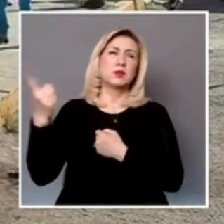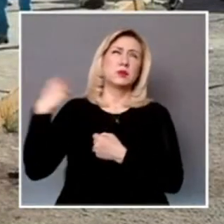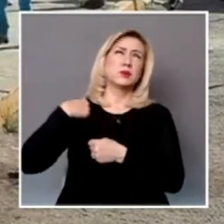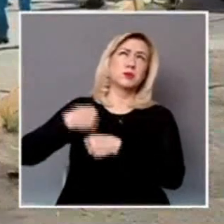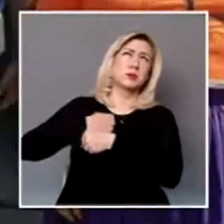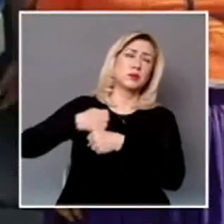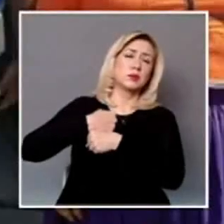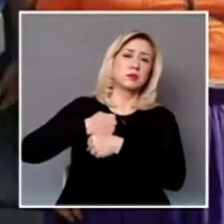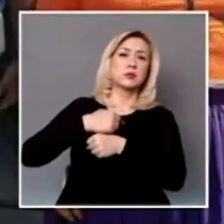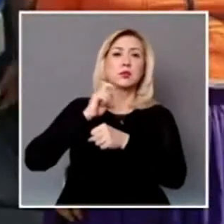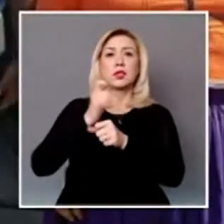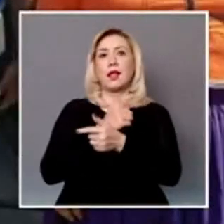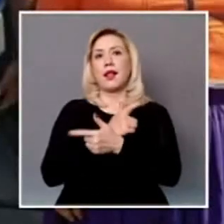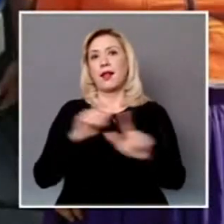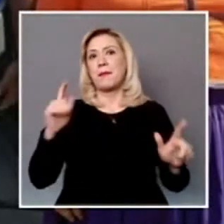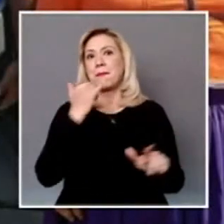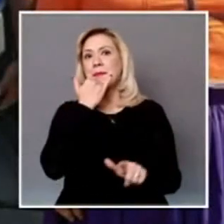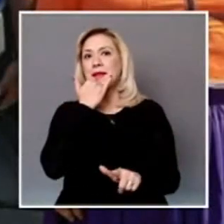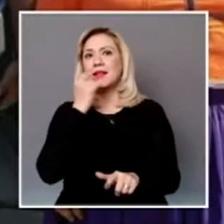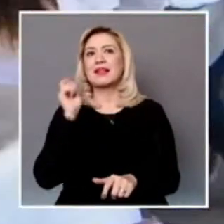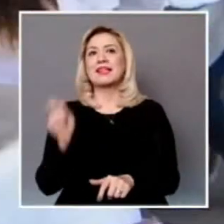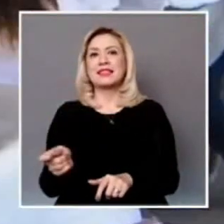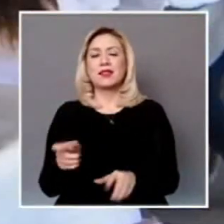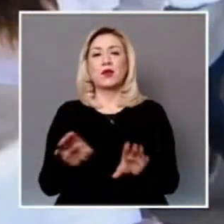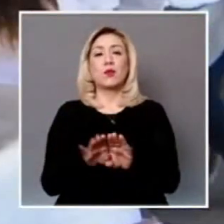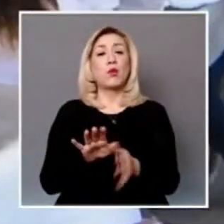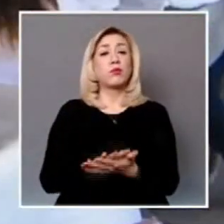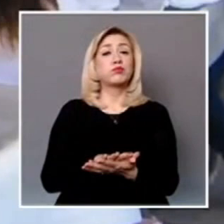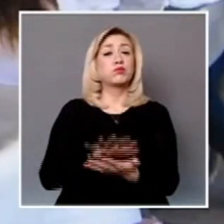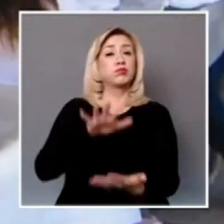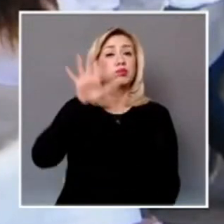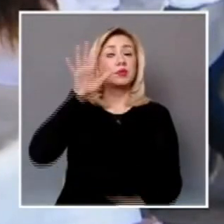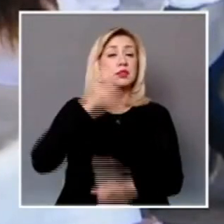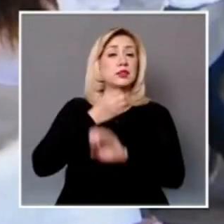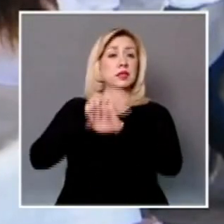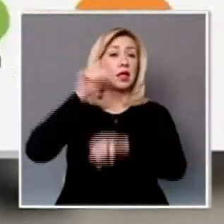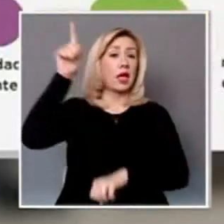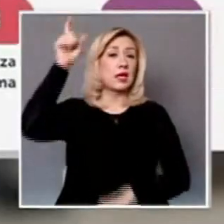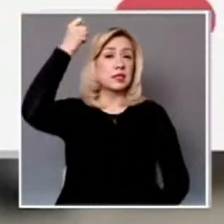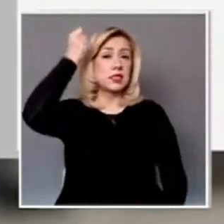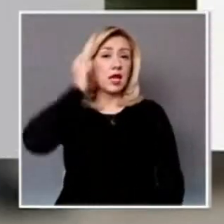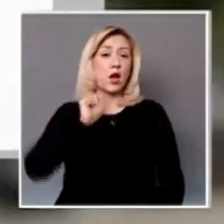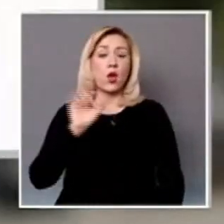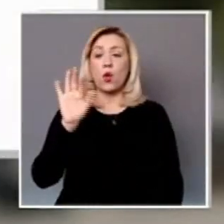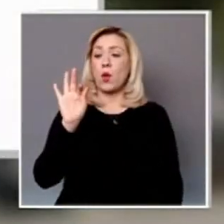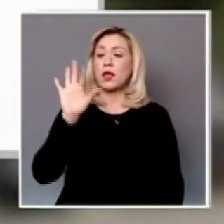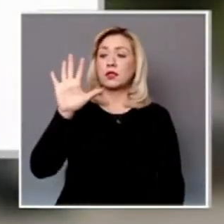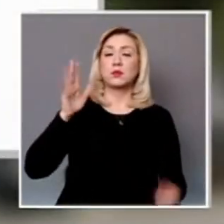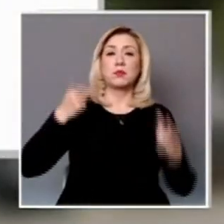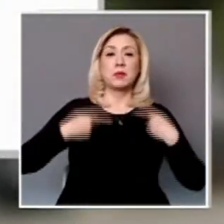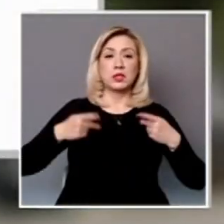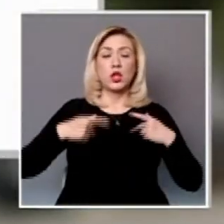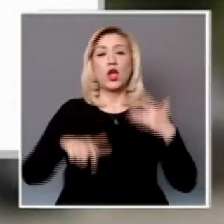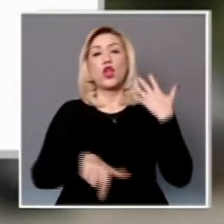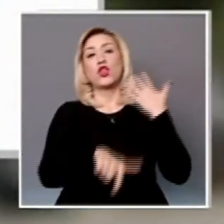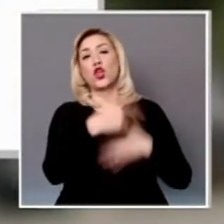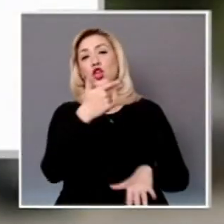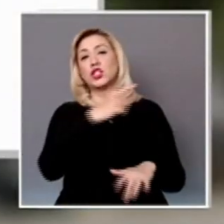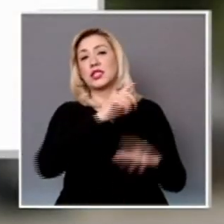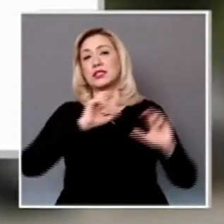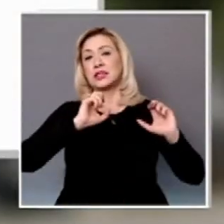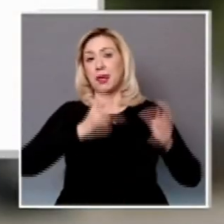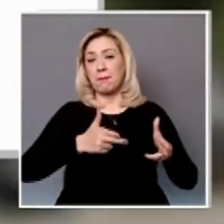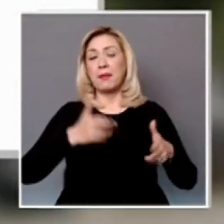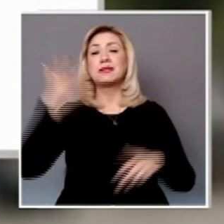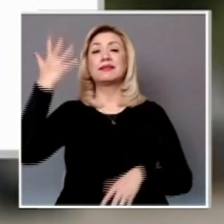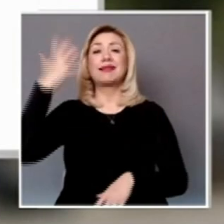amnistía fueron logradas en su mayoría en el estado de Sinaloa con 45, 12 en Chiapas, 10 en Guerrero,